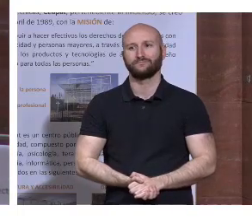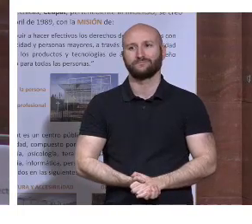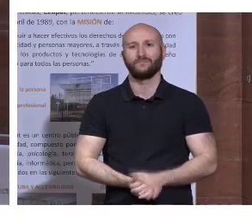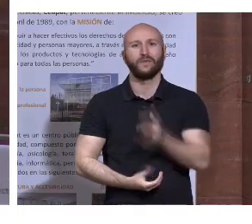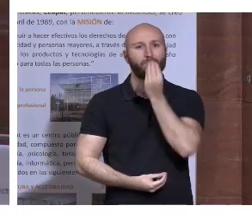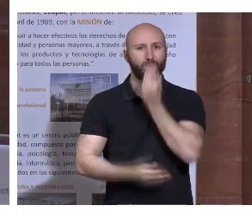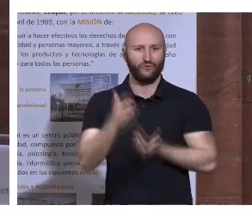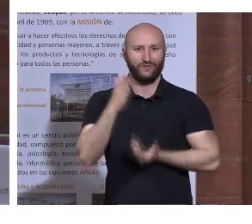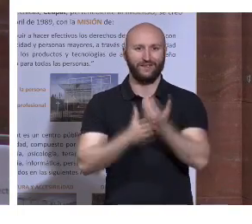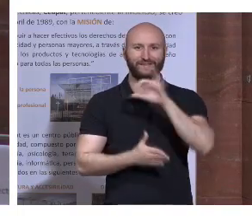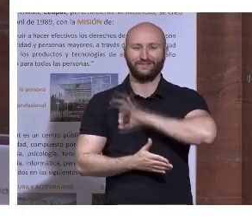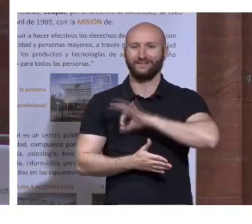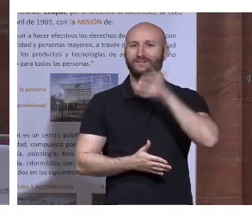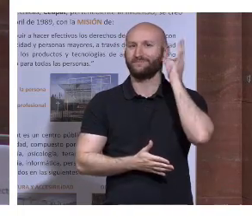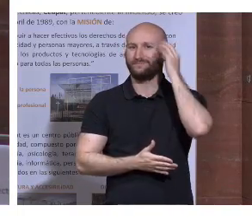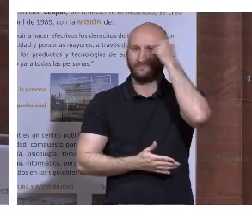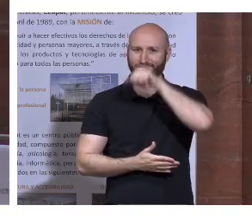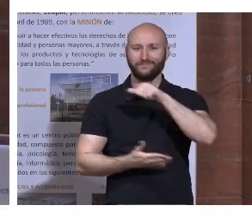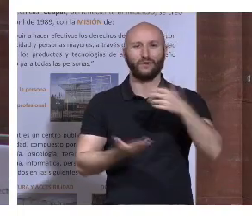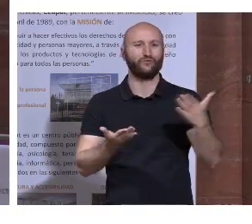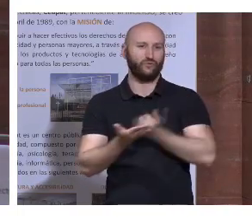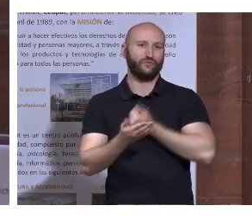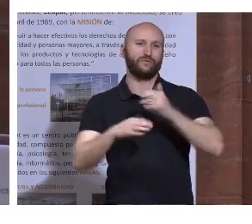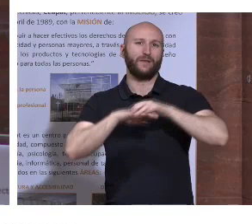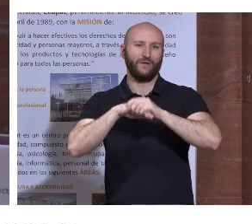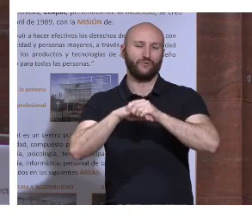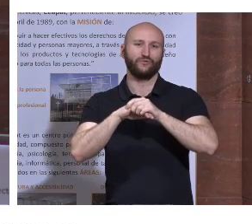Buenos días, señores y señoras, amigos todos.